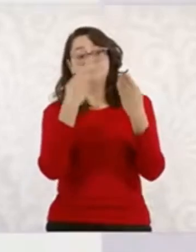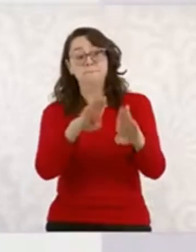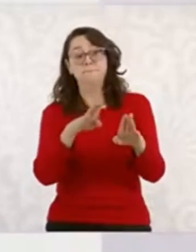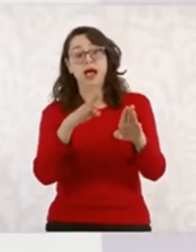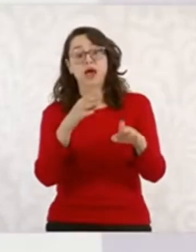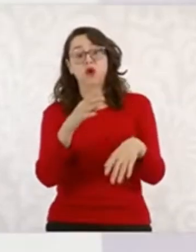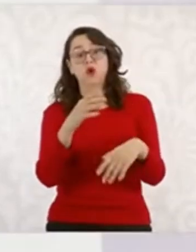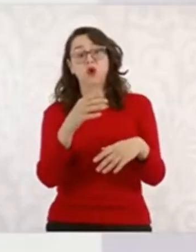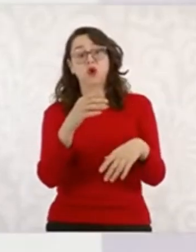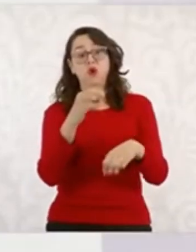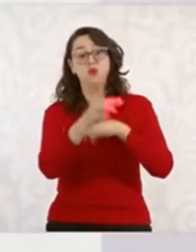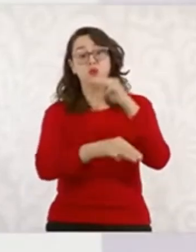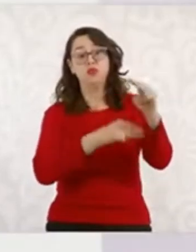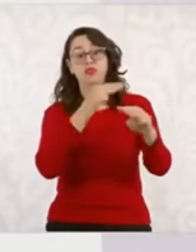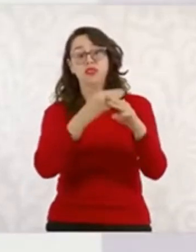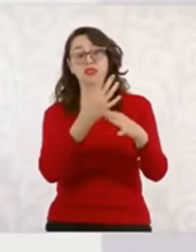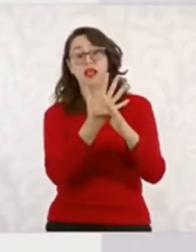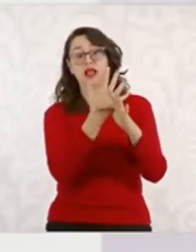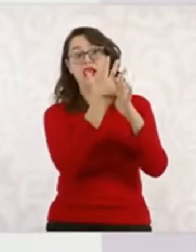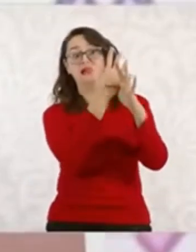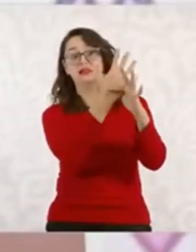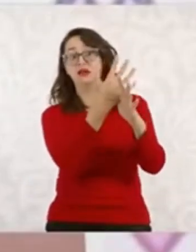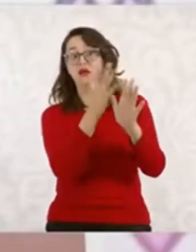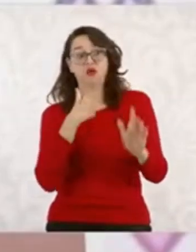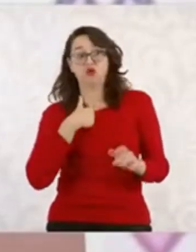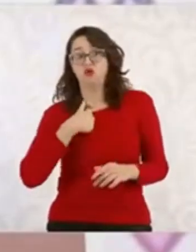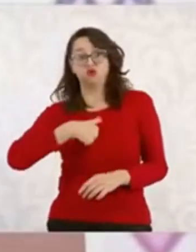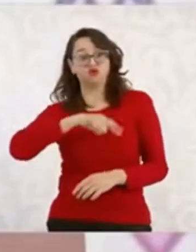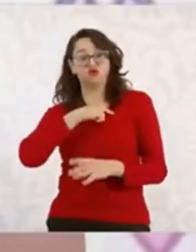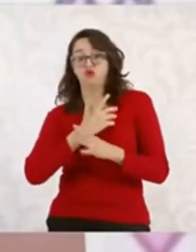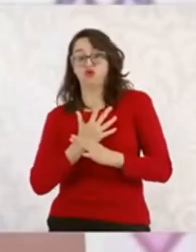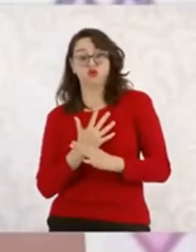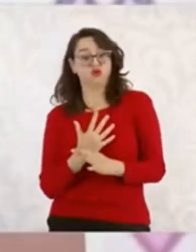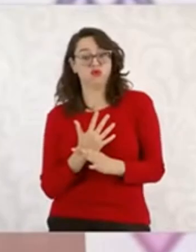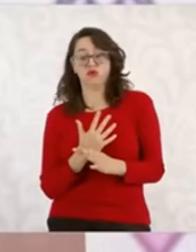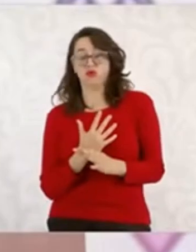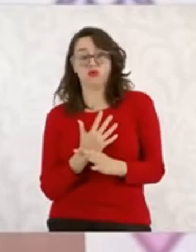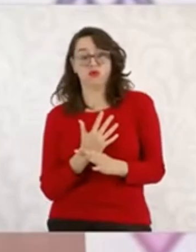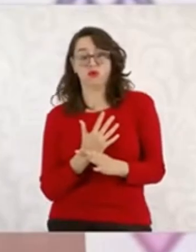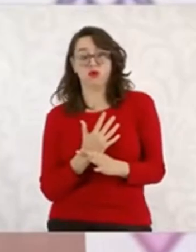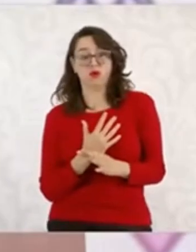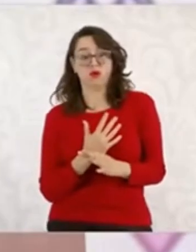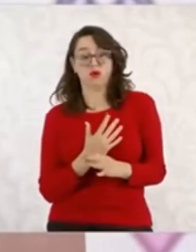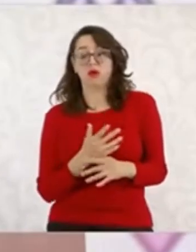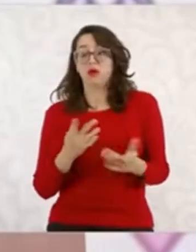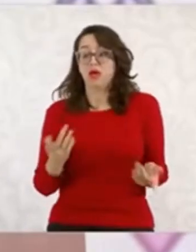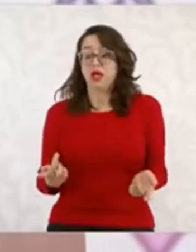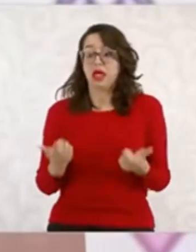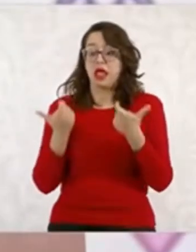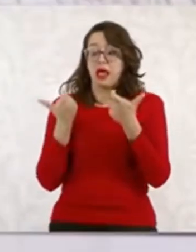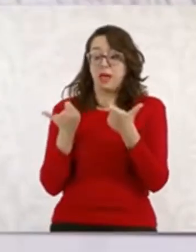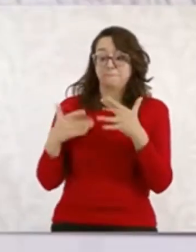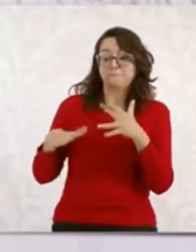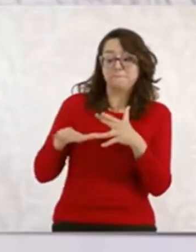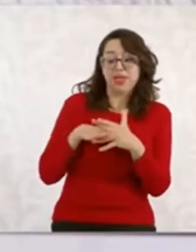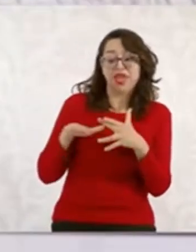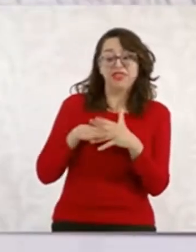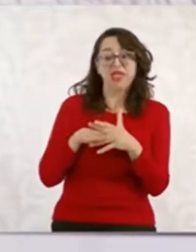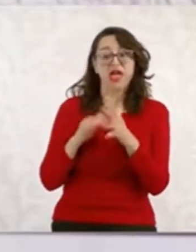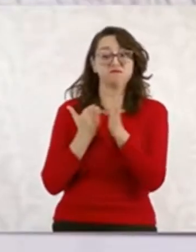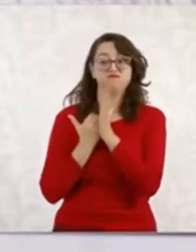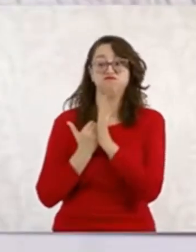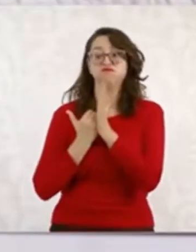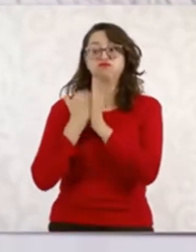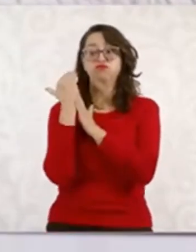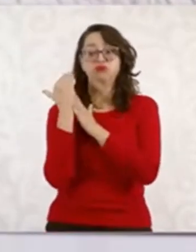cifra del Banco Mundial. El país que tuvo mayor crecimiento de la clase media en los últimos años fue